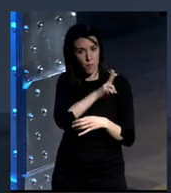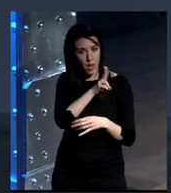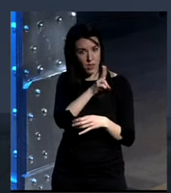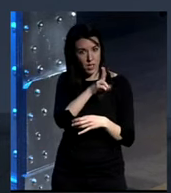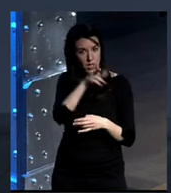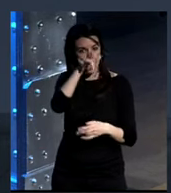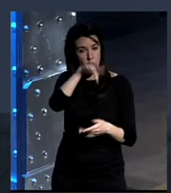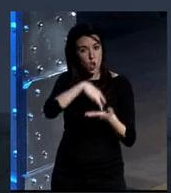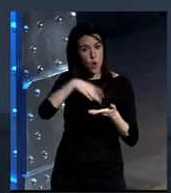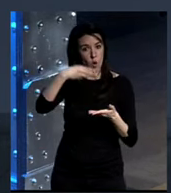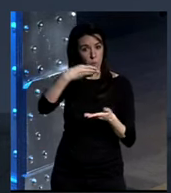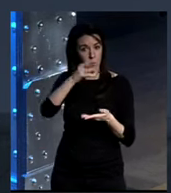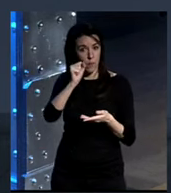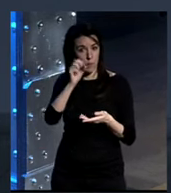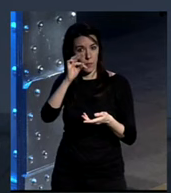Betancourt.